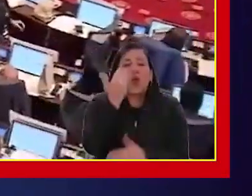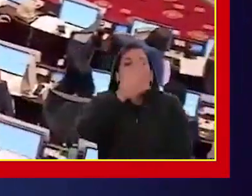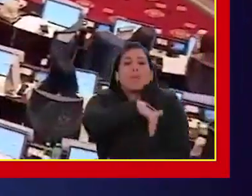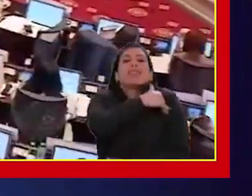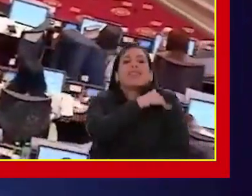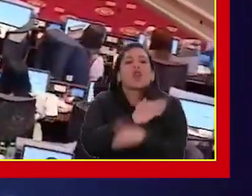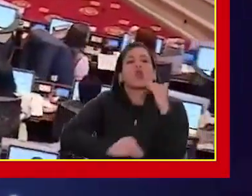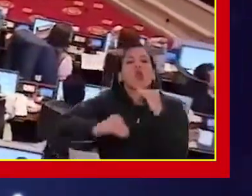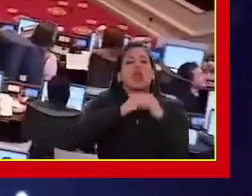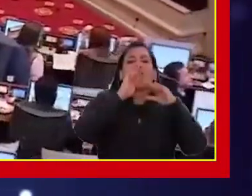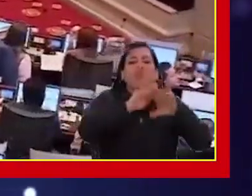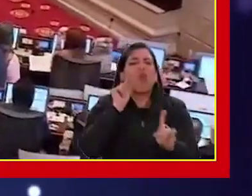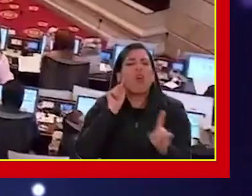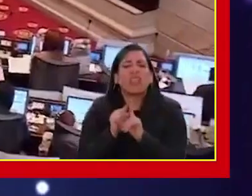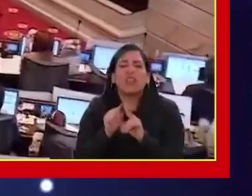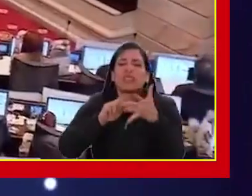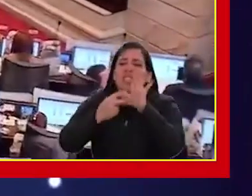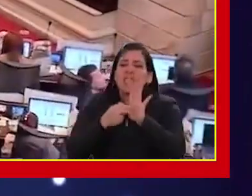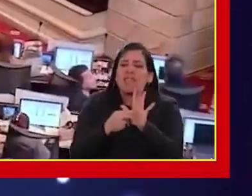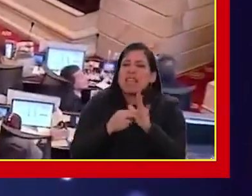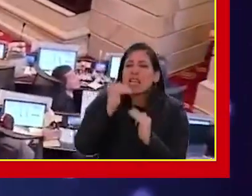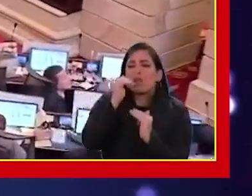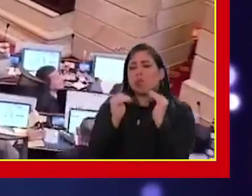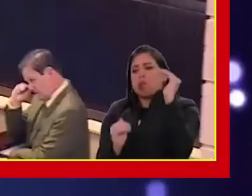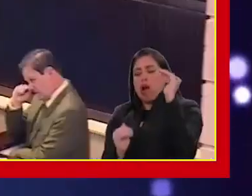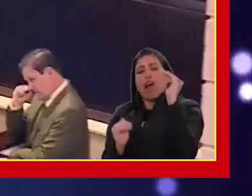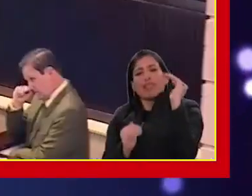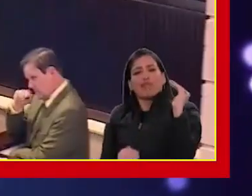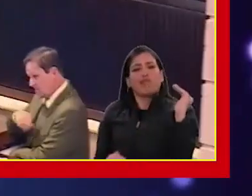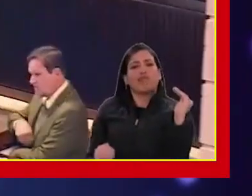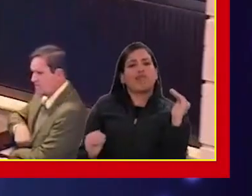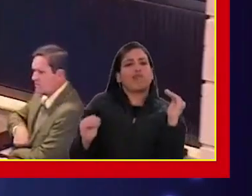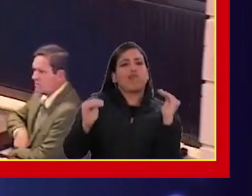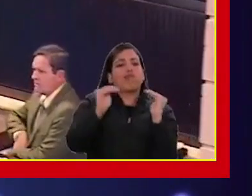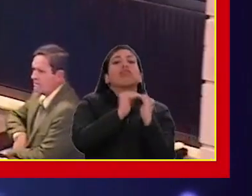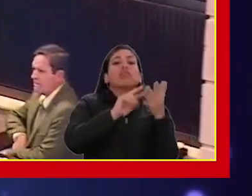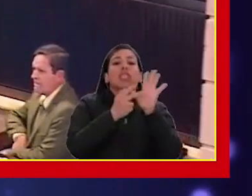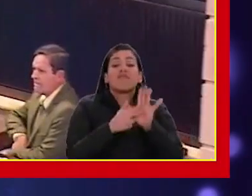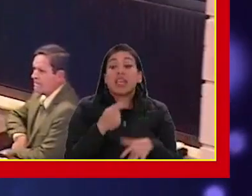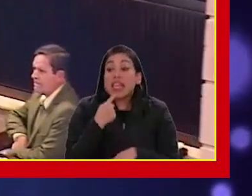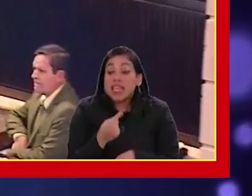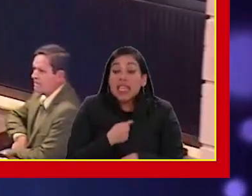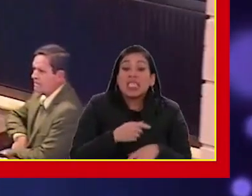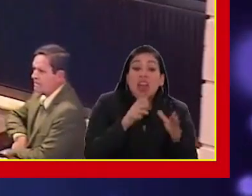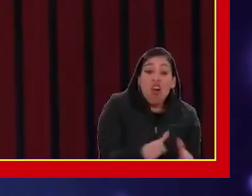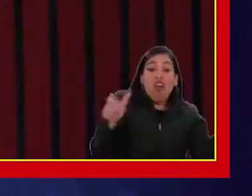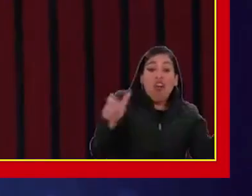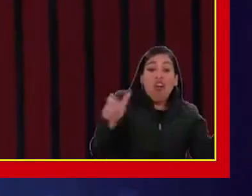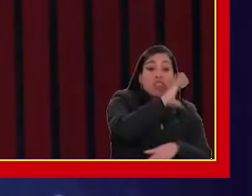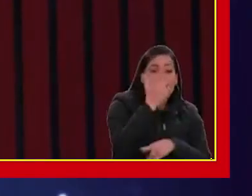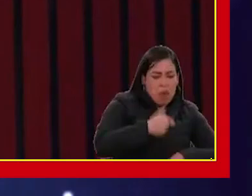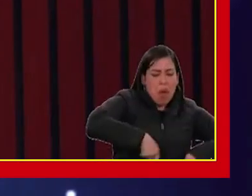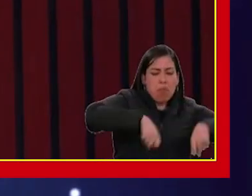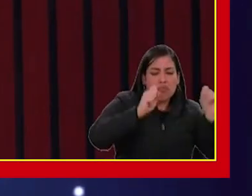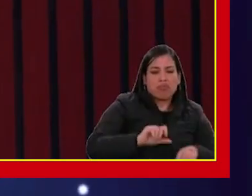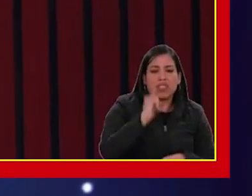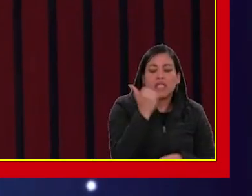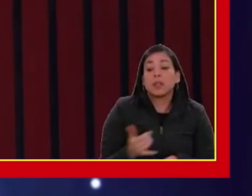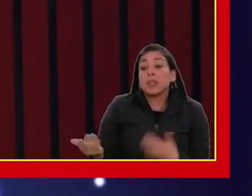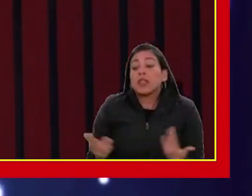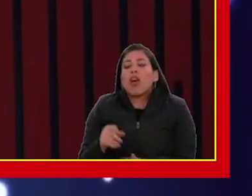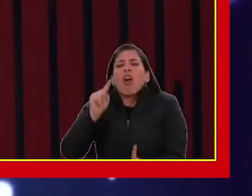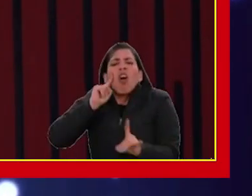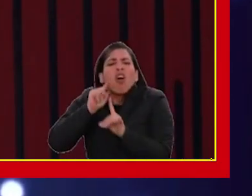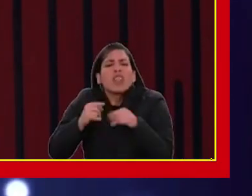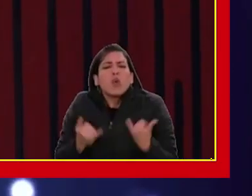Ministerio de la igualdad que busca reducir la brecha de la inequidad social recibió el visto bueno del Congreso de la República El